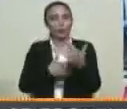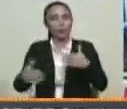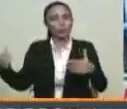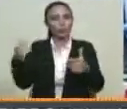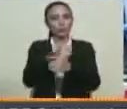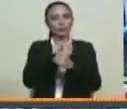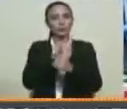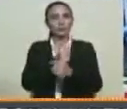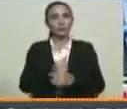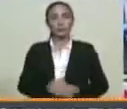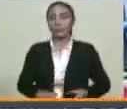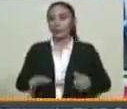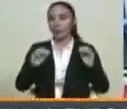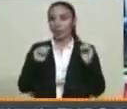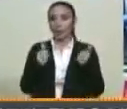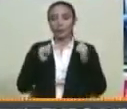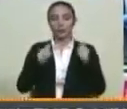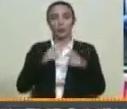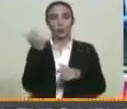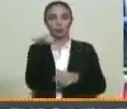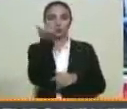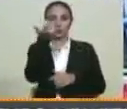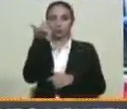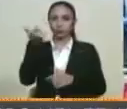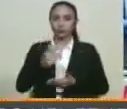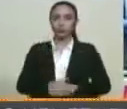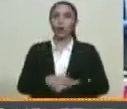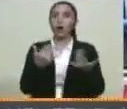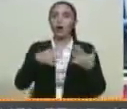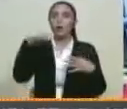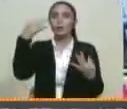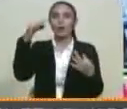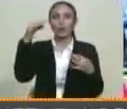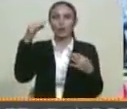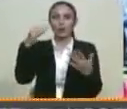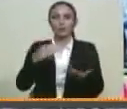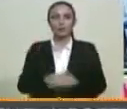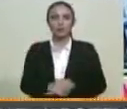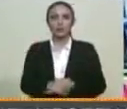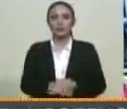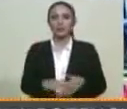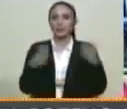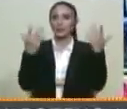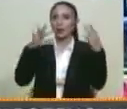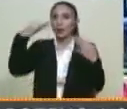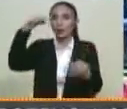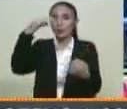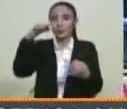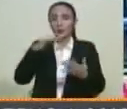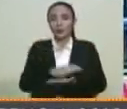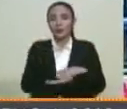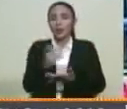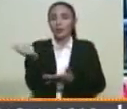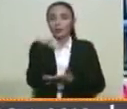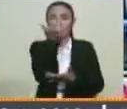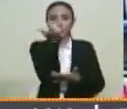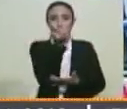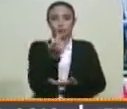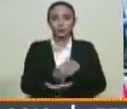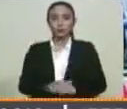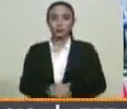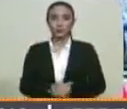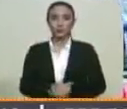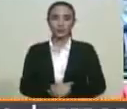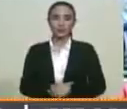Ya empezamos con la operación Manos de Papel. Tenemos a 200 oligarcas